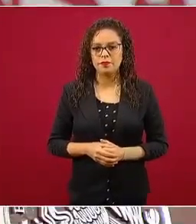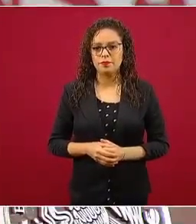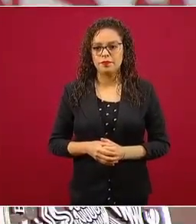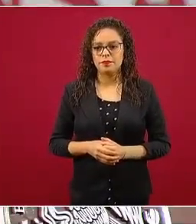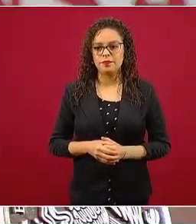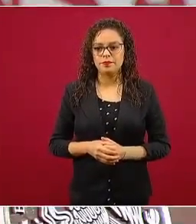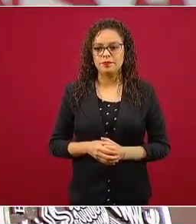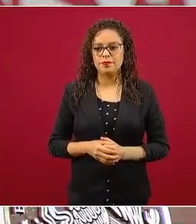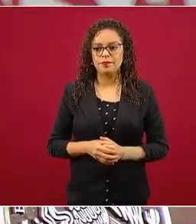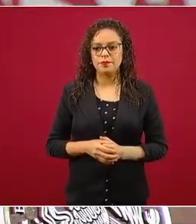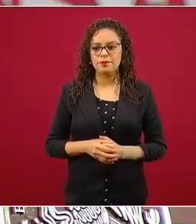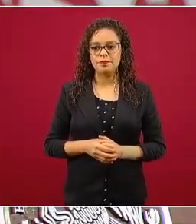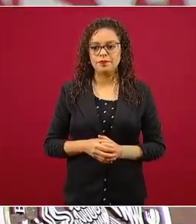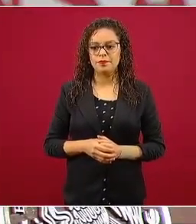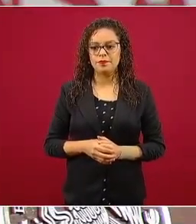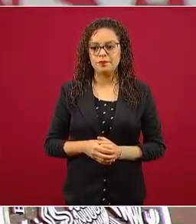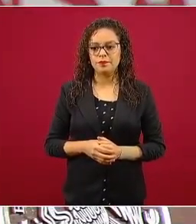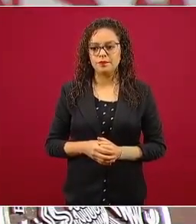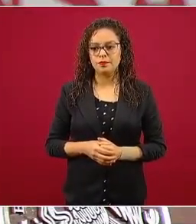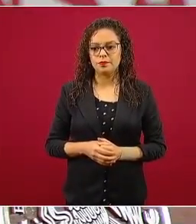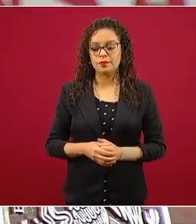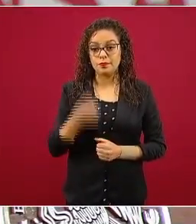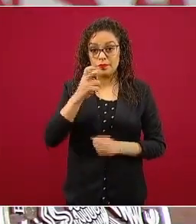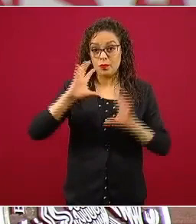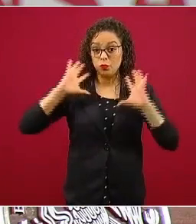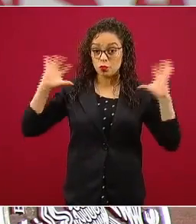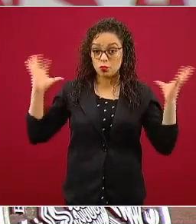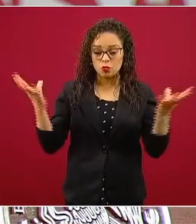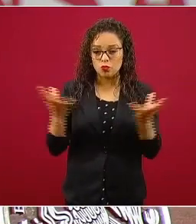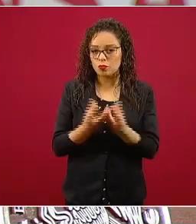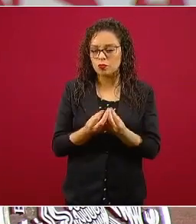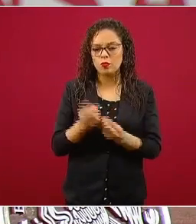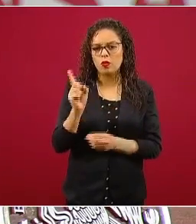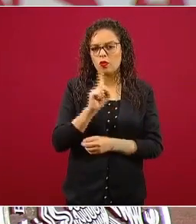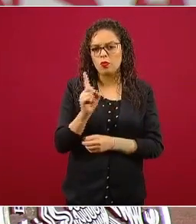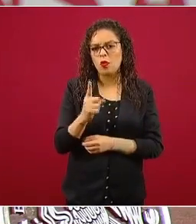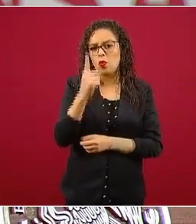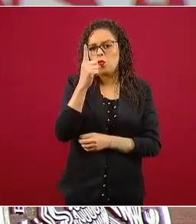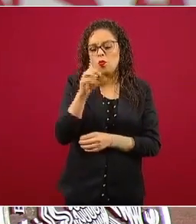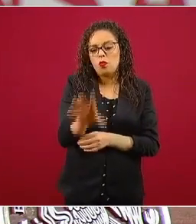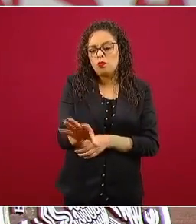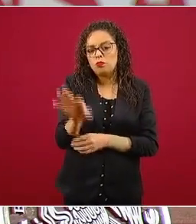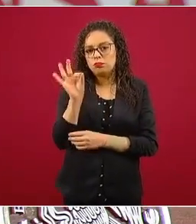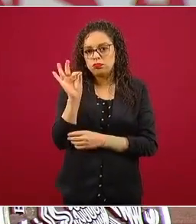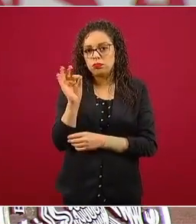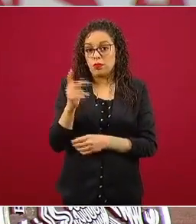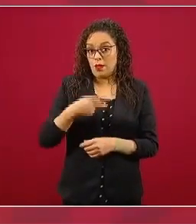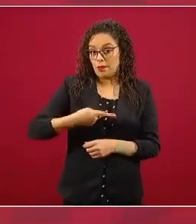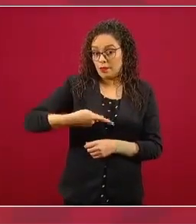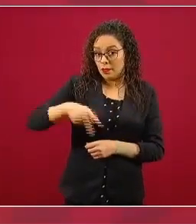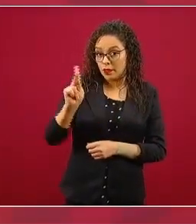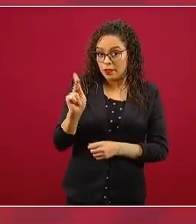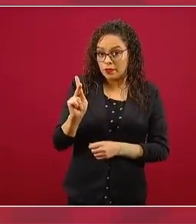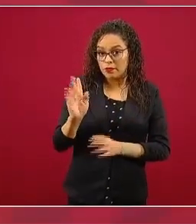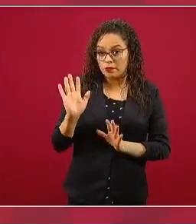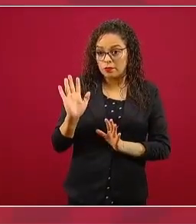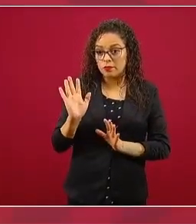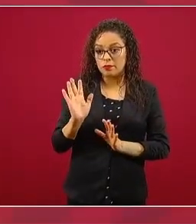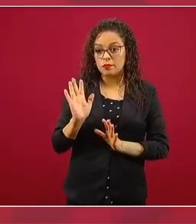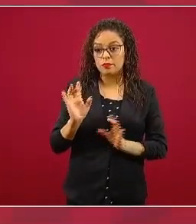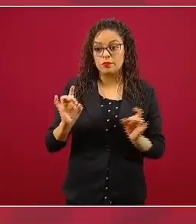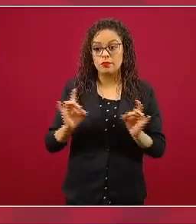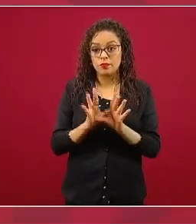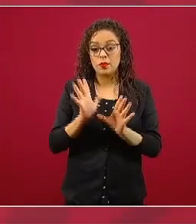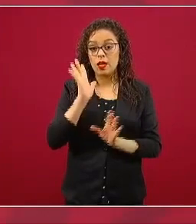Entonces, no son todos los tiempos, es una parte. Sin embargo, si ya se acudió